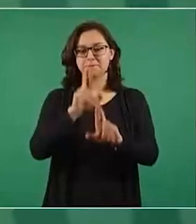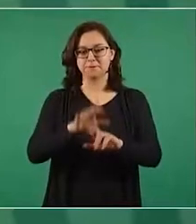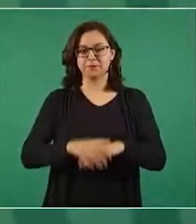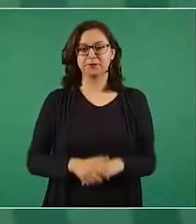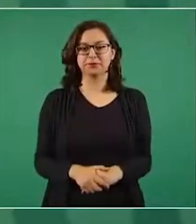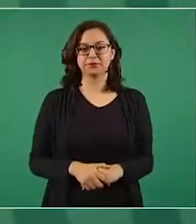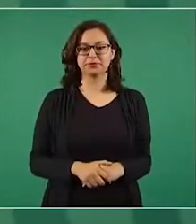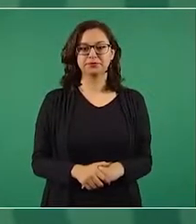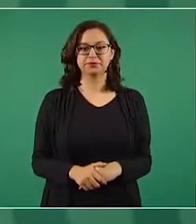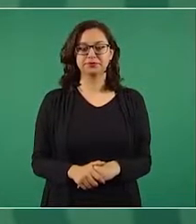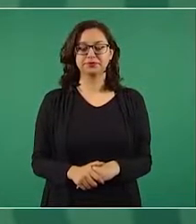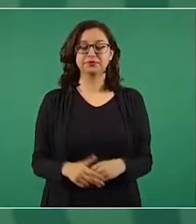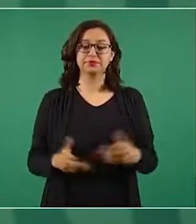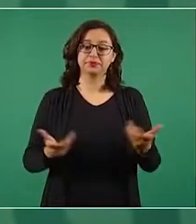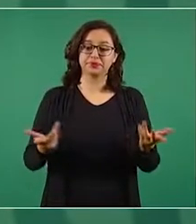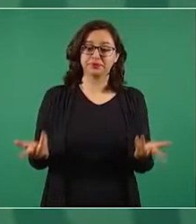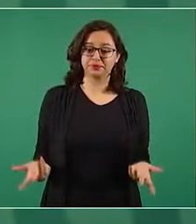Entonces,